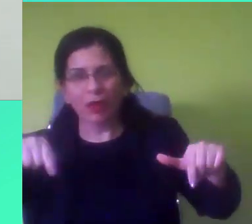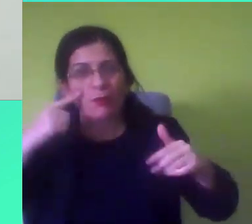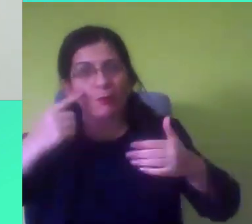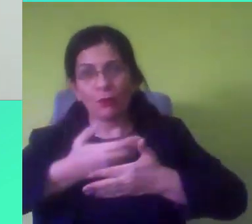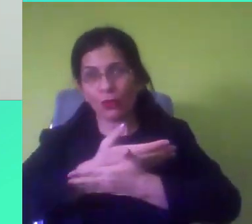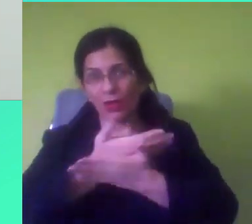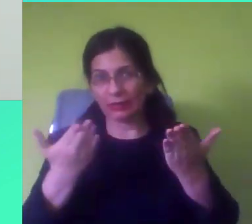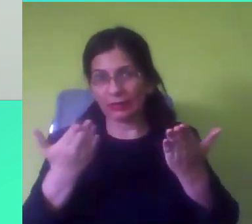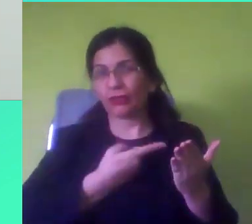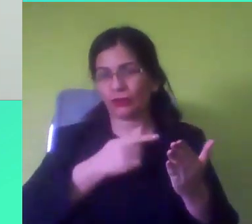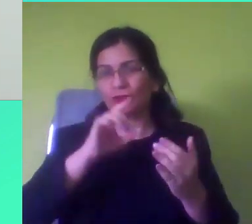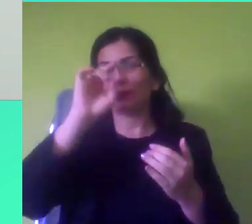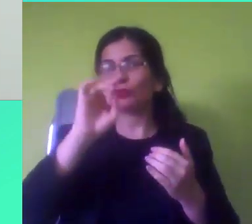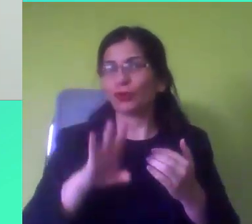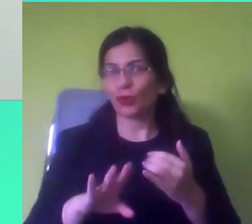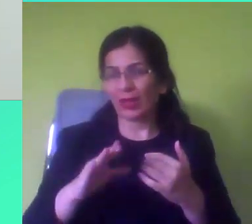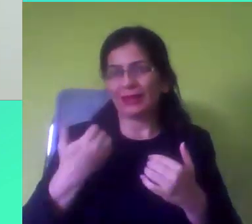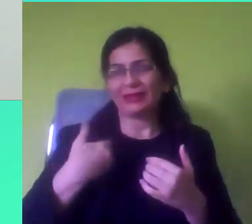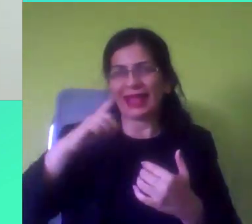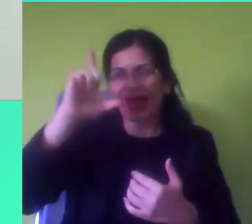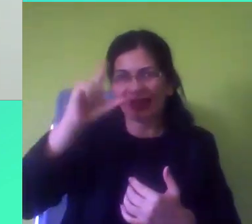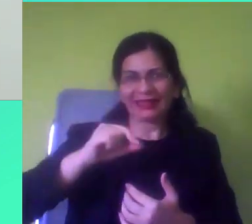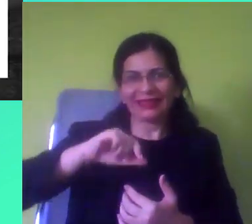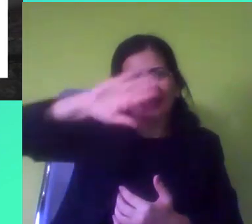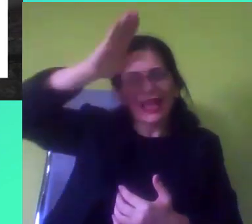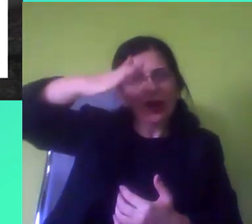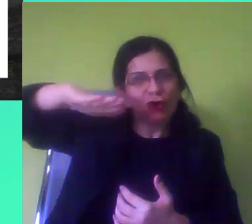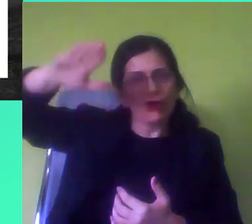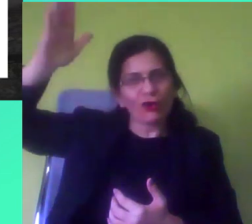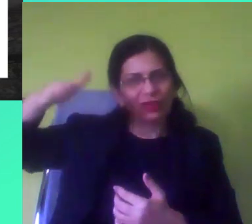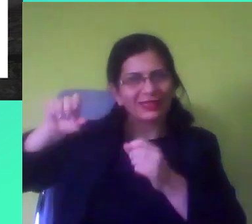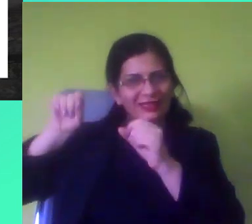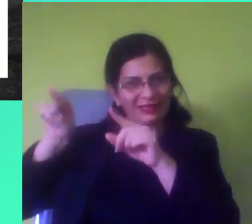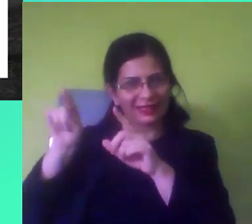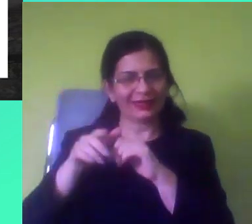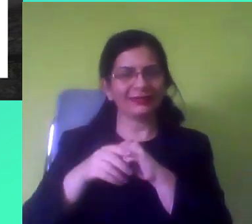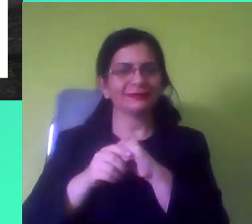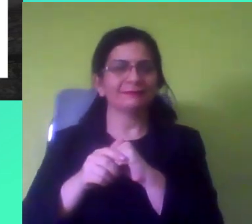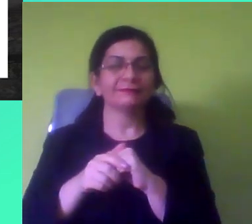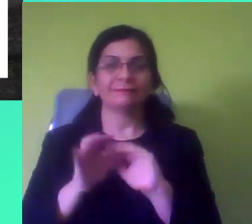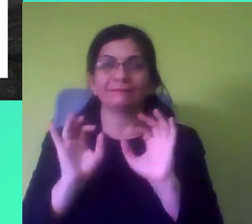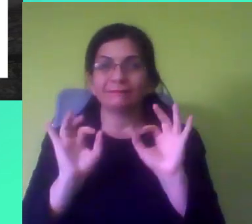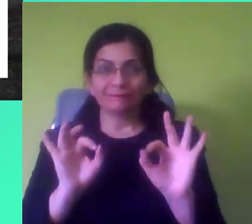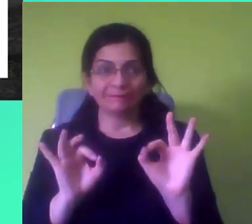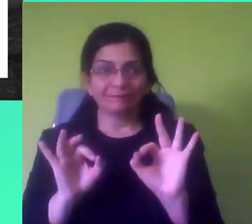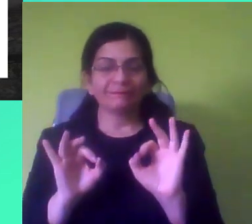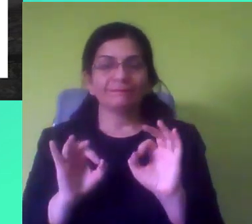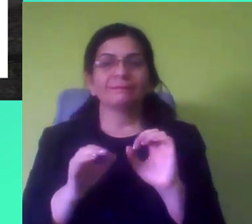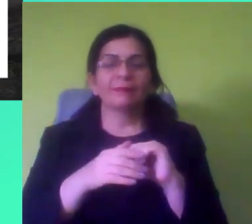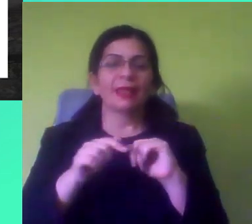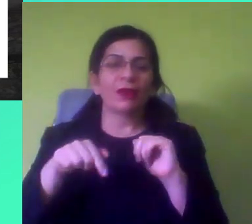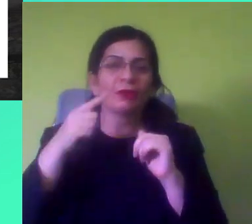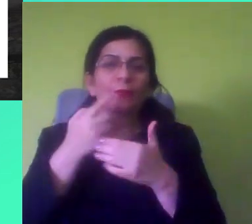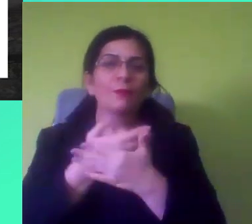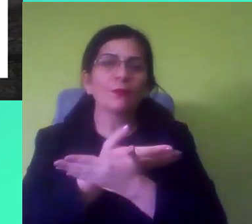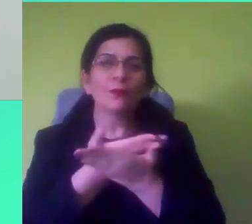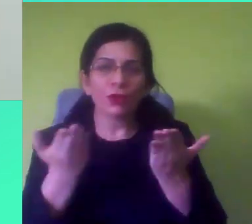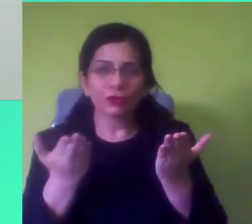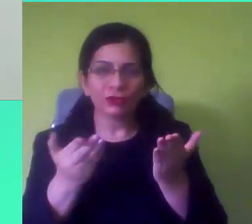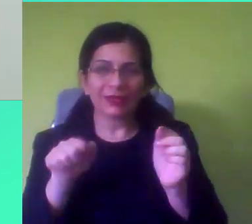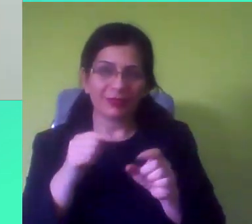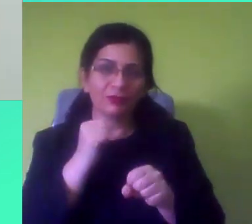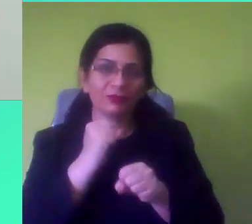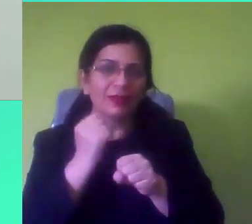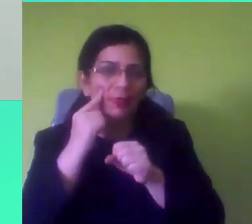que vamos a ver a partir de ahora son para la cordillera de los Andes. Entonces llegamos a responder estas preguntas con el inventario. Gracias al